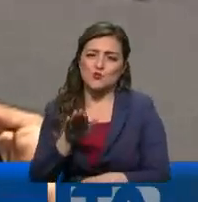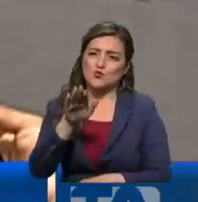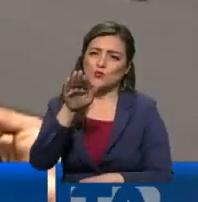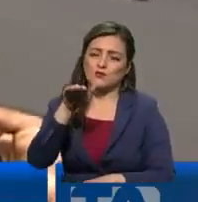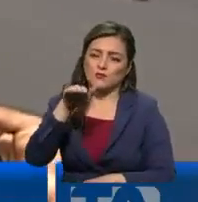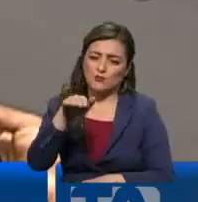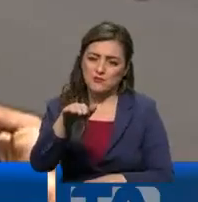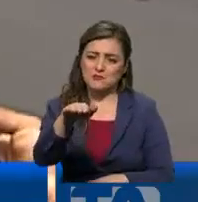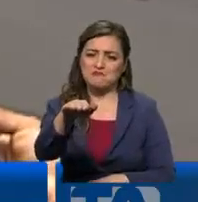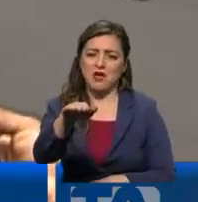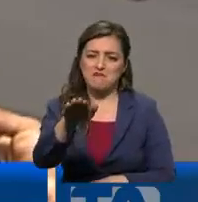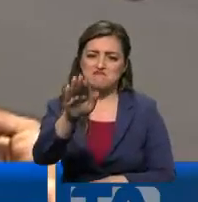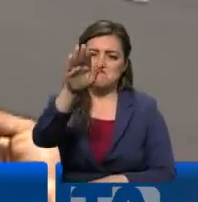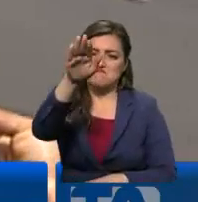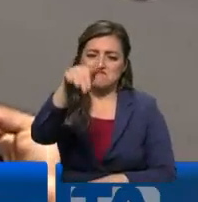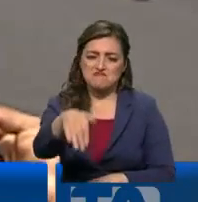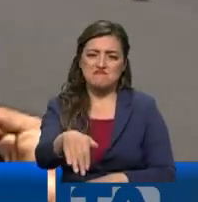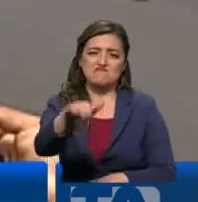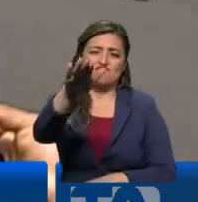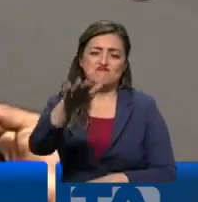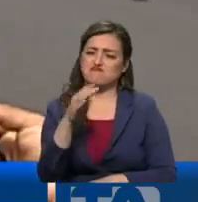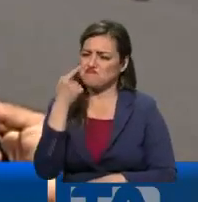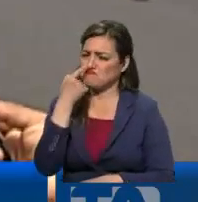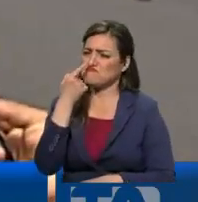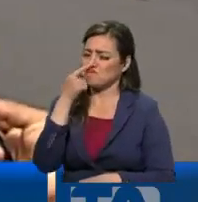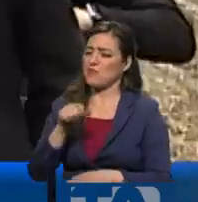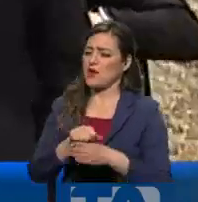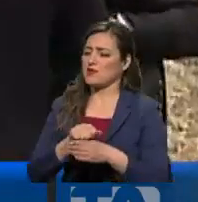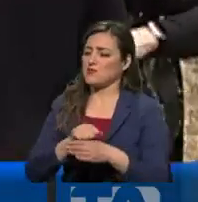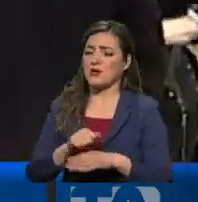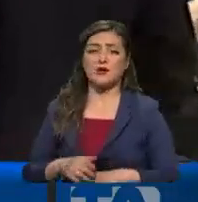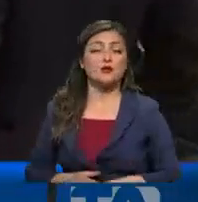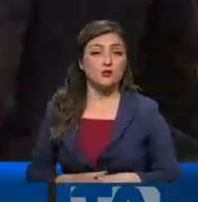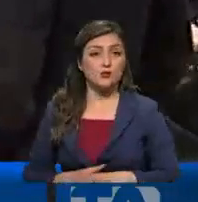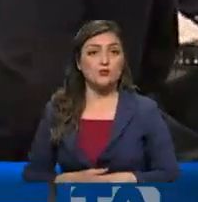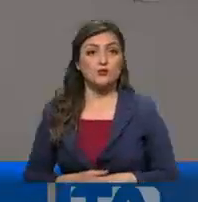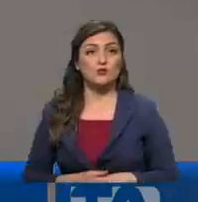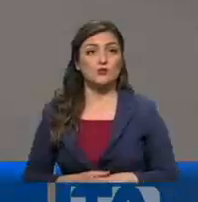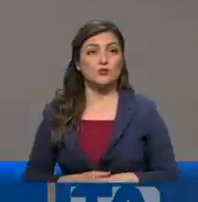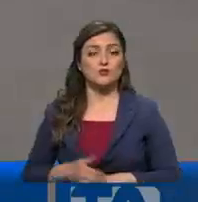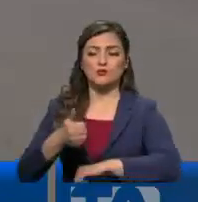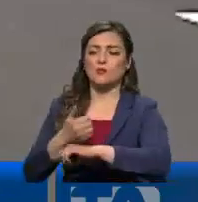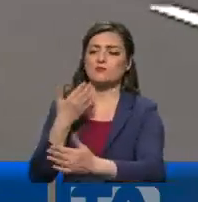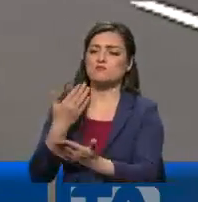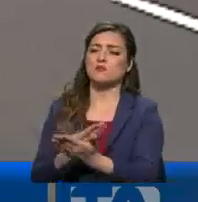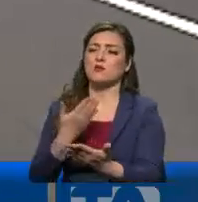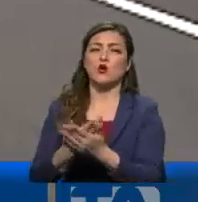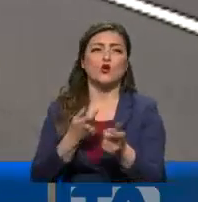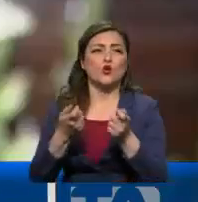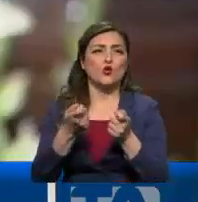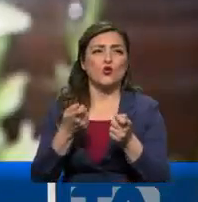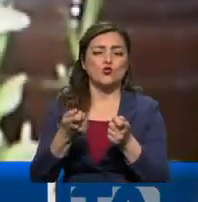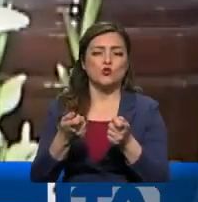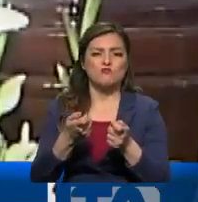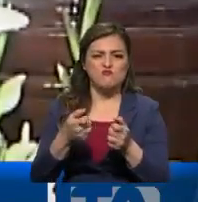tiene sus planicies, entonces es un lugar bastante atractivo para entrenar. Ellos exigen a las autoridades más control de velocidad en las